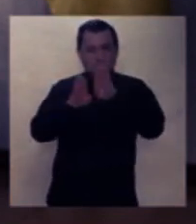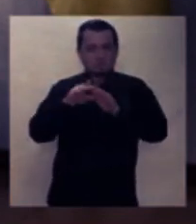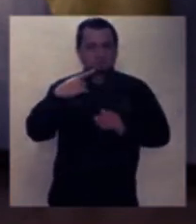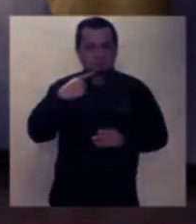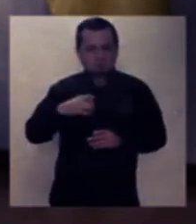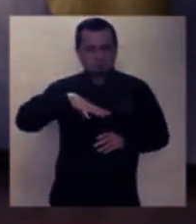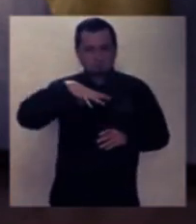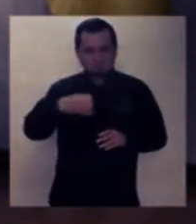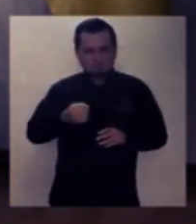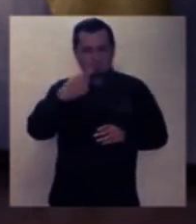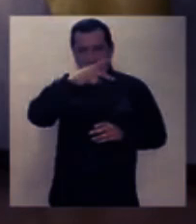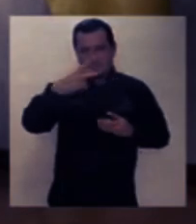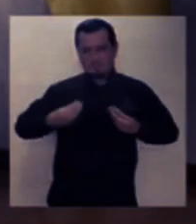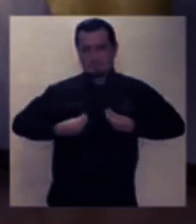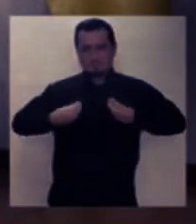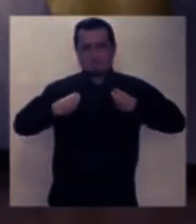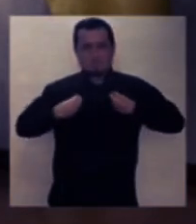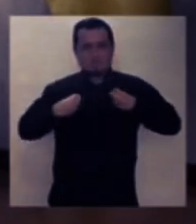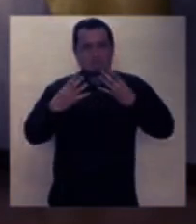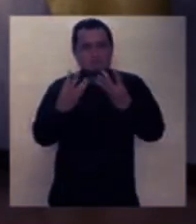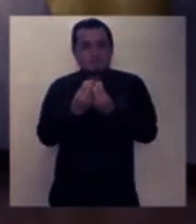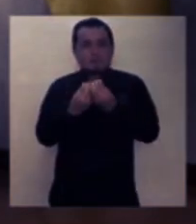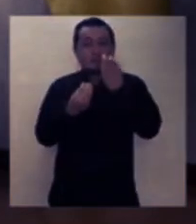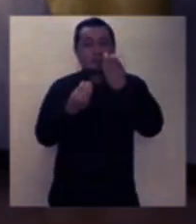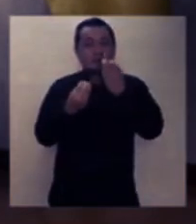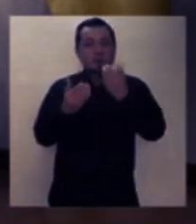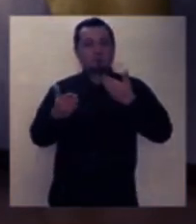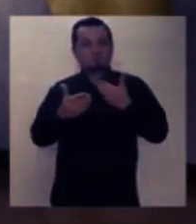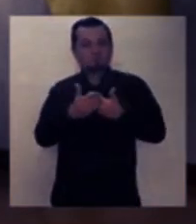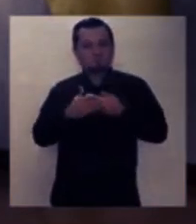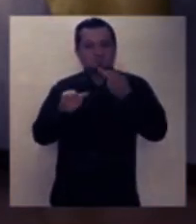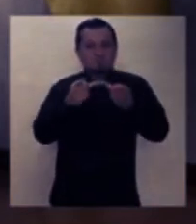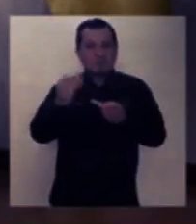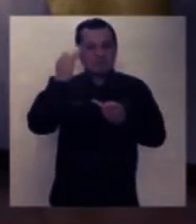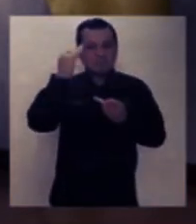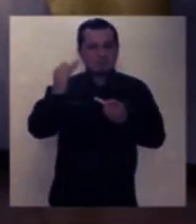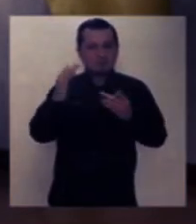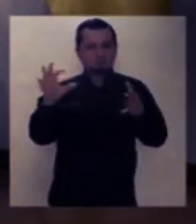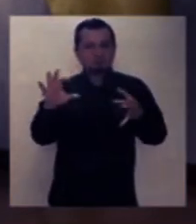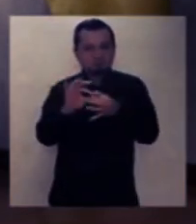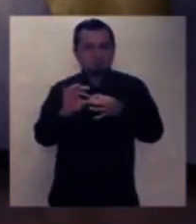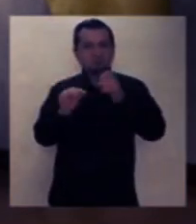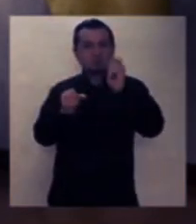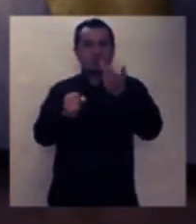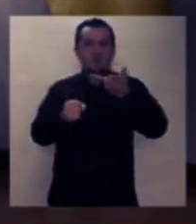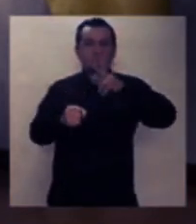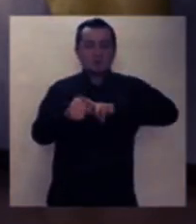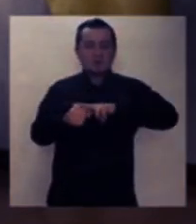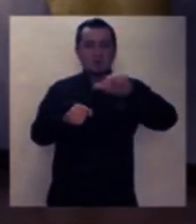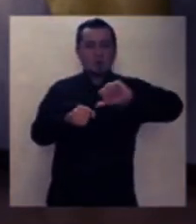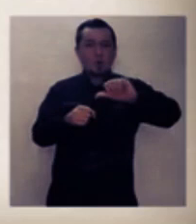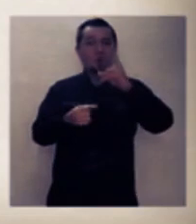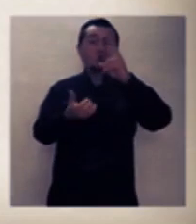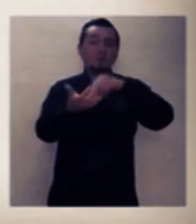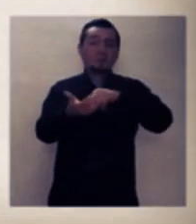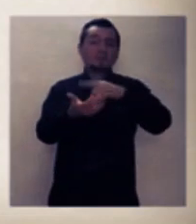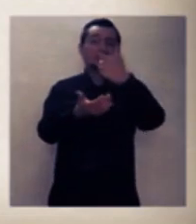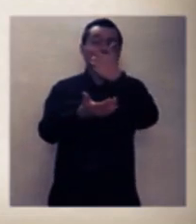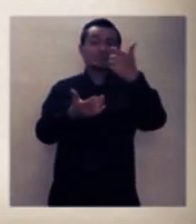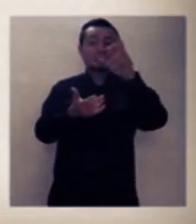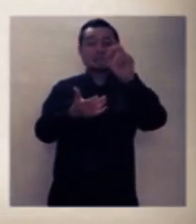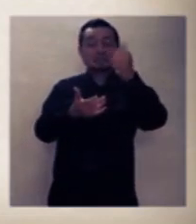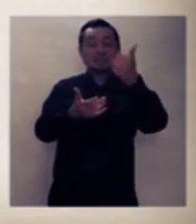de decir que el esfuerzo ha servido para salvar muchas vidas. Actuar a tiempo nos permitió preparar nuestra infraestructura hospitalaria, que hoy cuenta